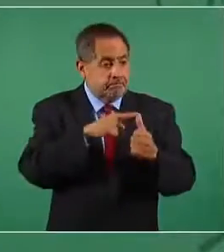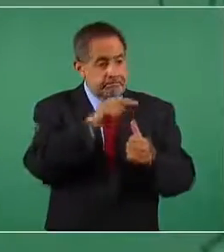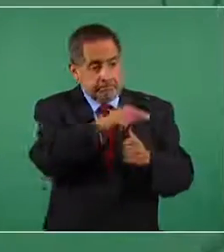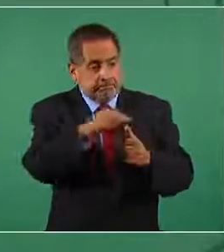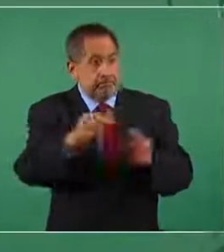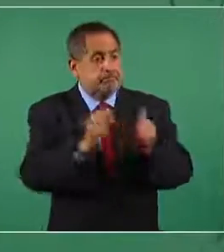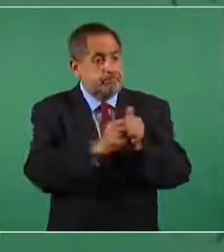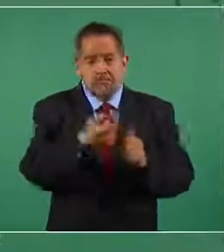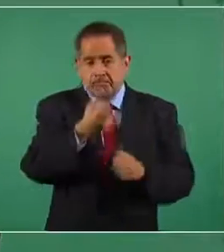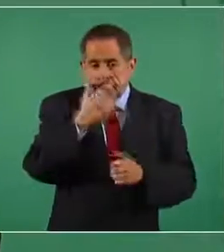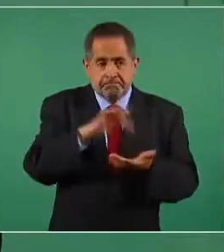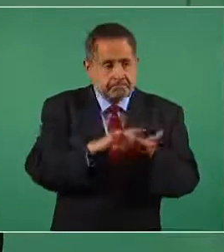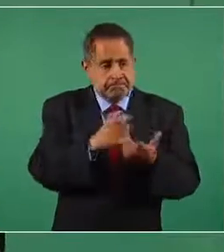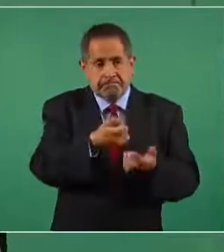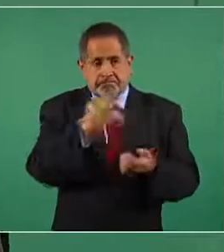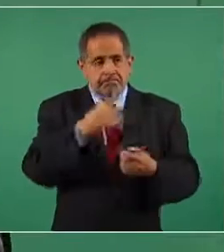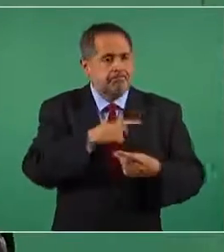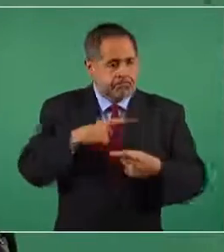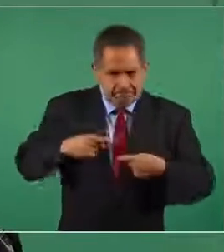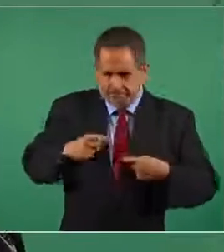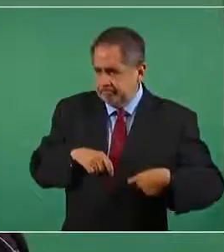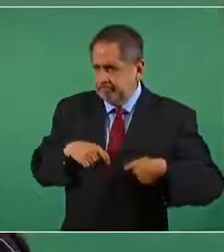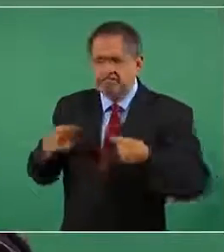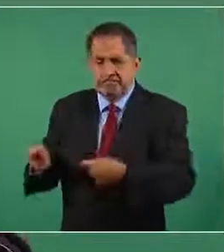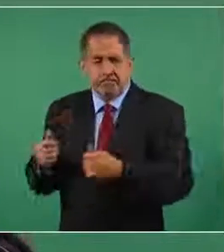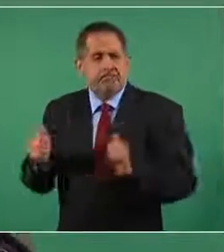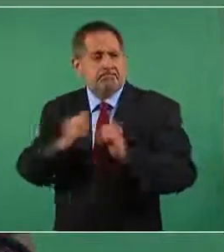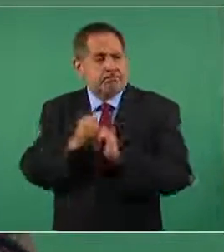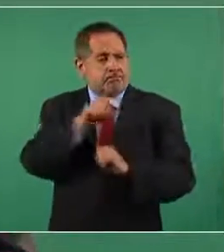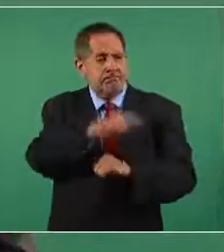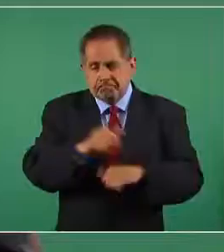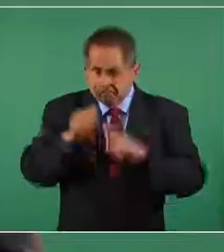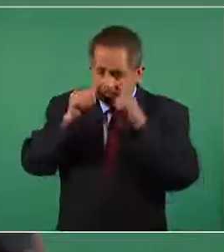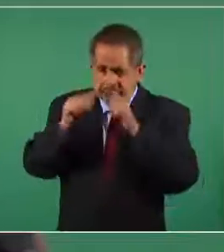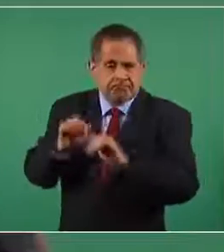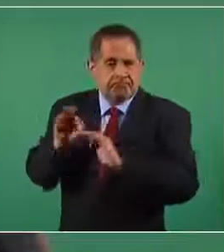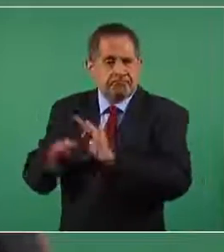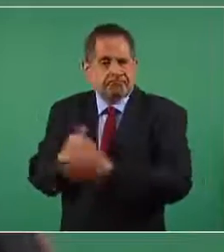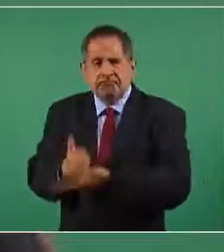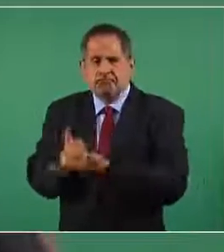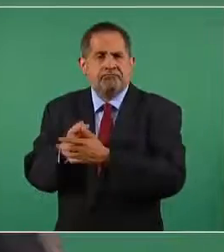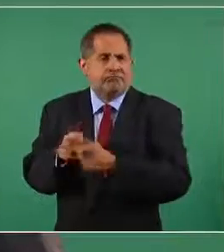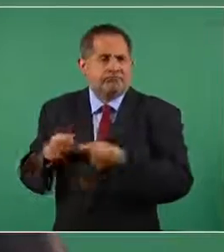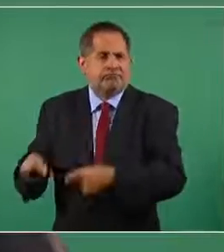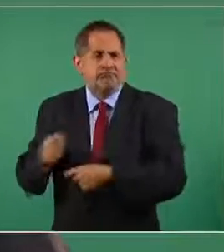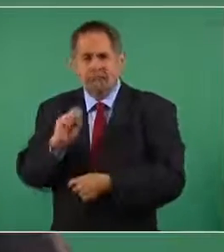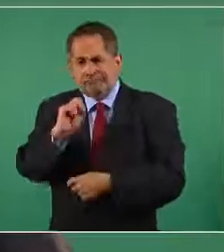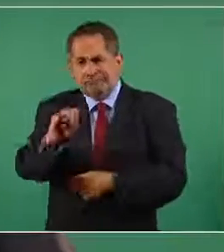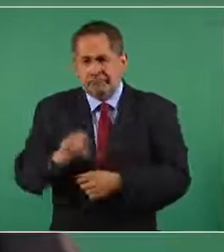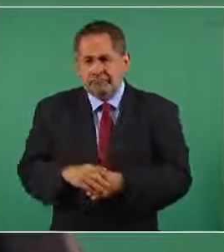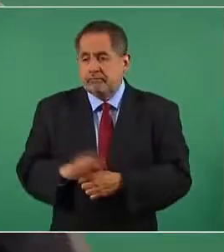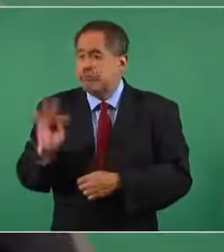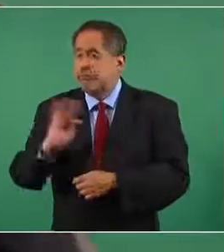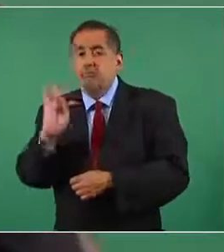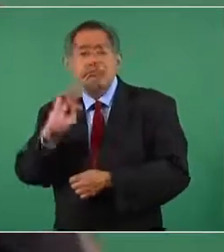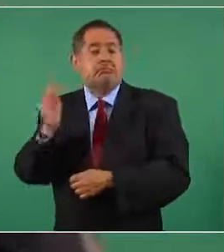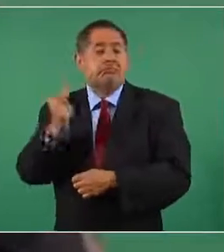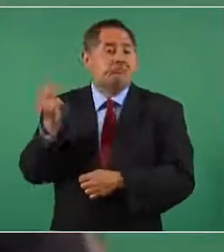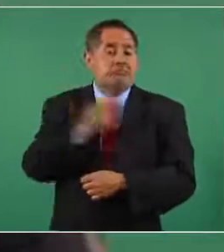un hospital en donde pueda ser atendido, incluso